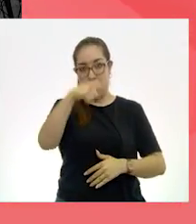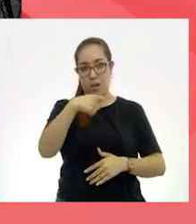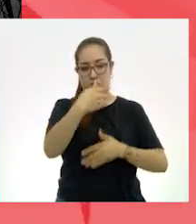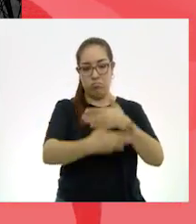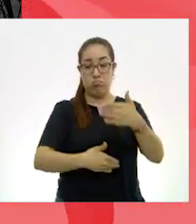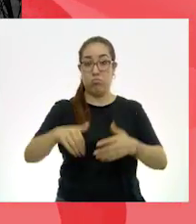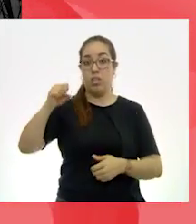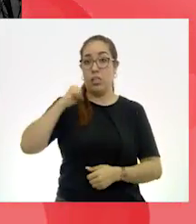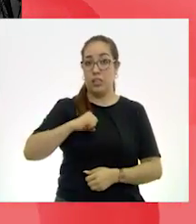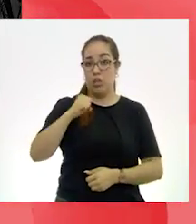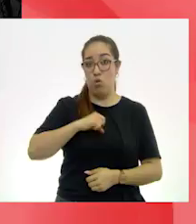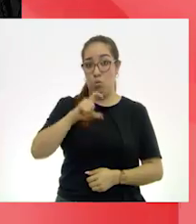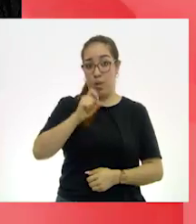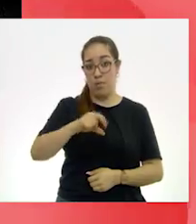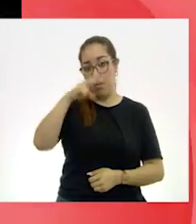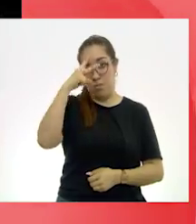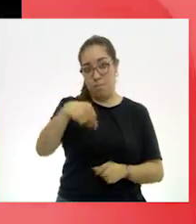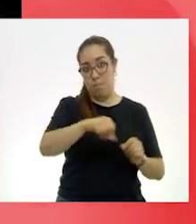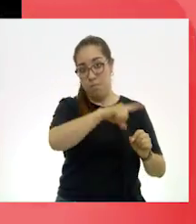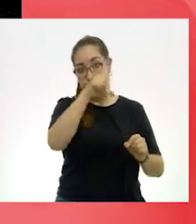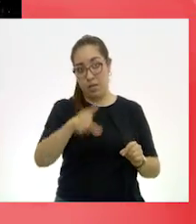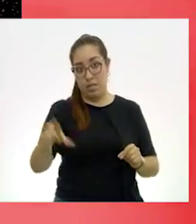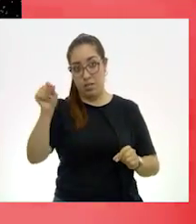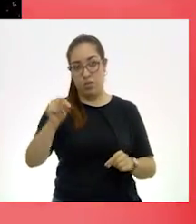XX mexicano.